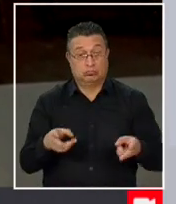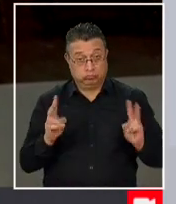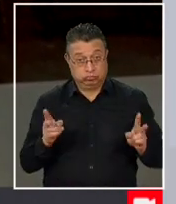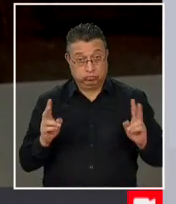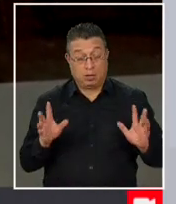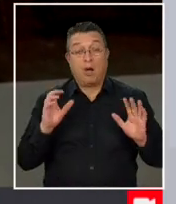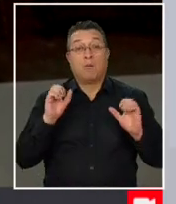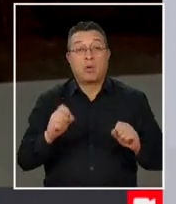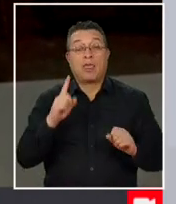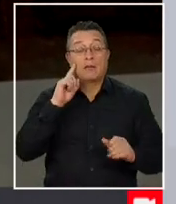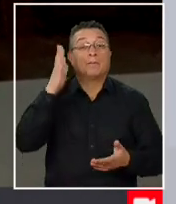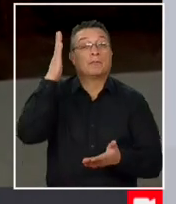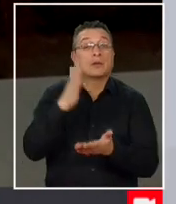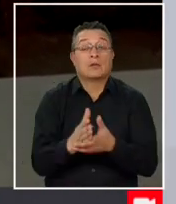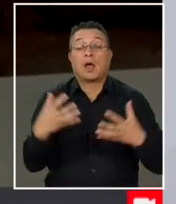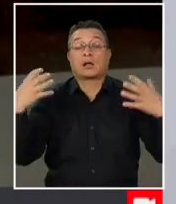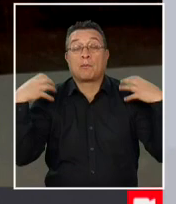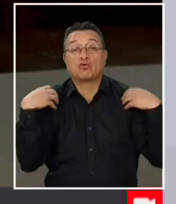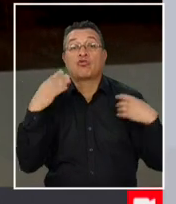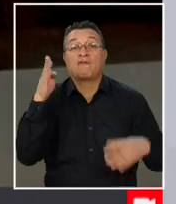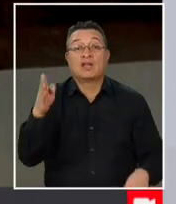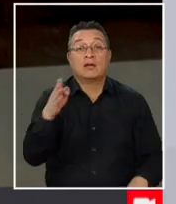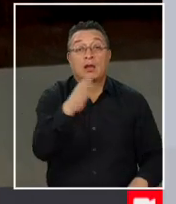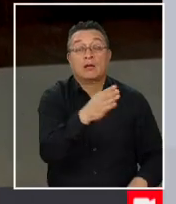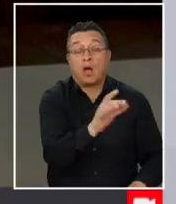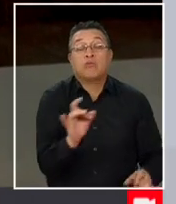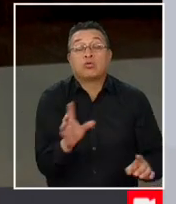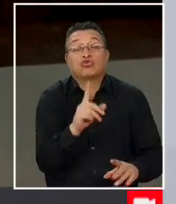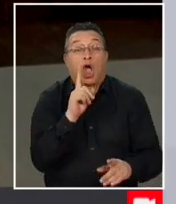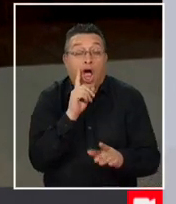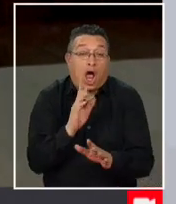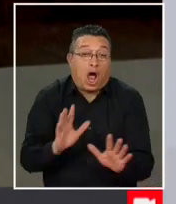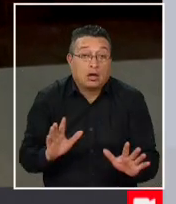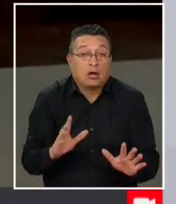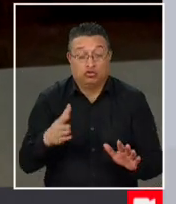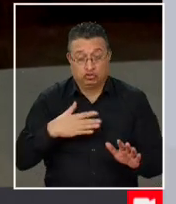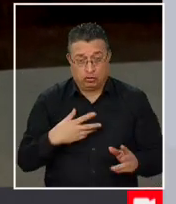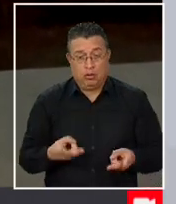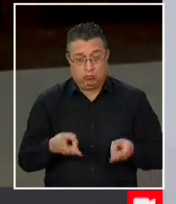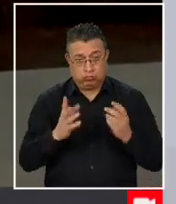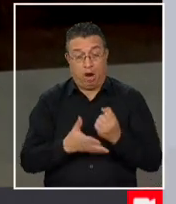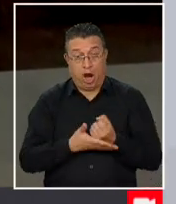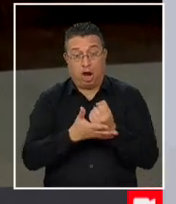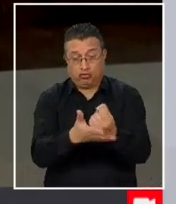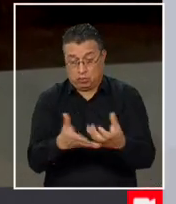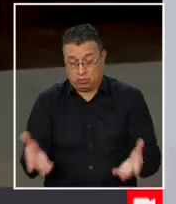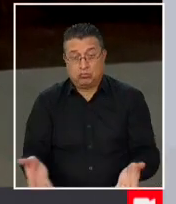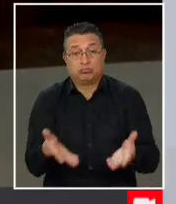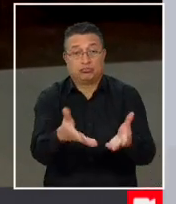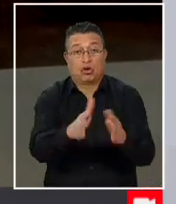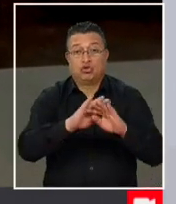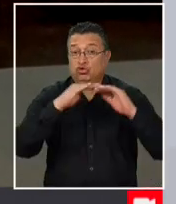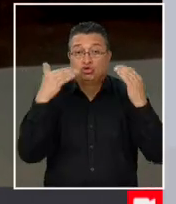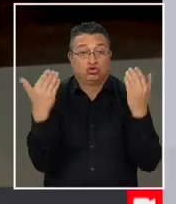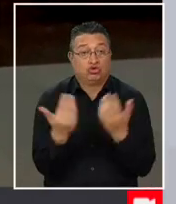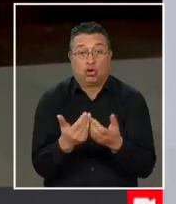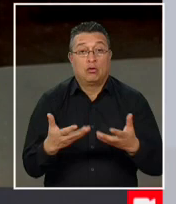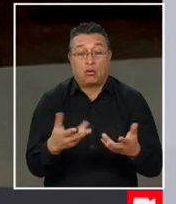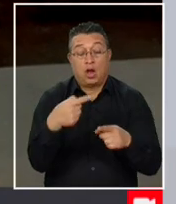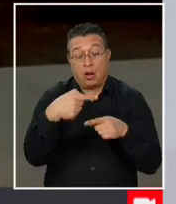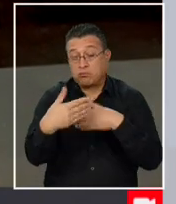puedan determinar las eventuales responsabilidades si las hubiera. Colaboraremos en la medida de lo posible con este